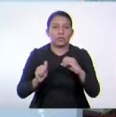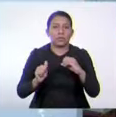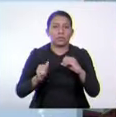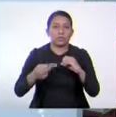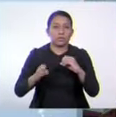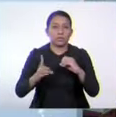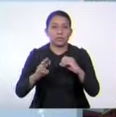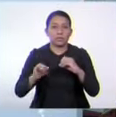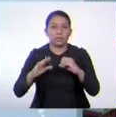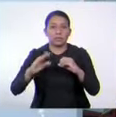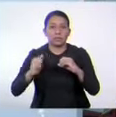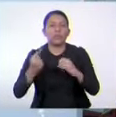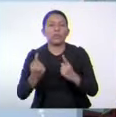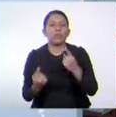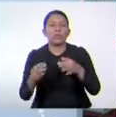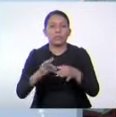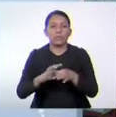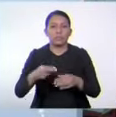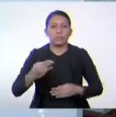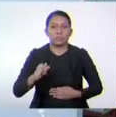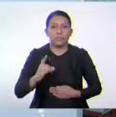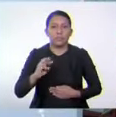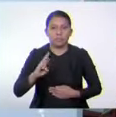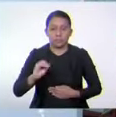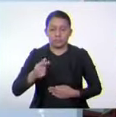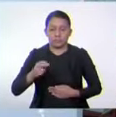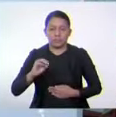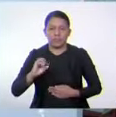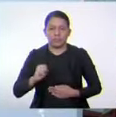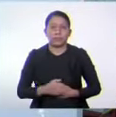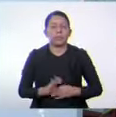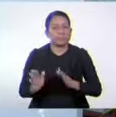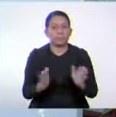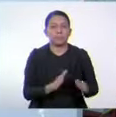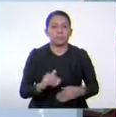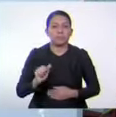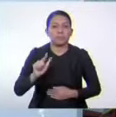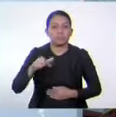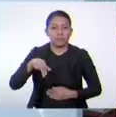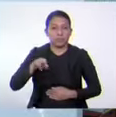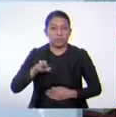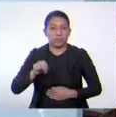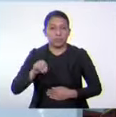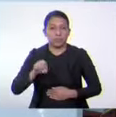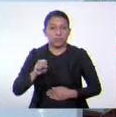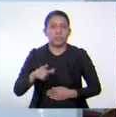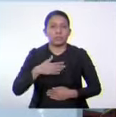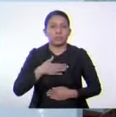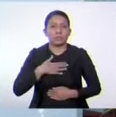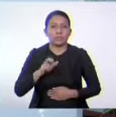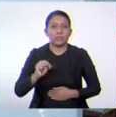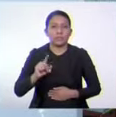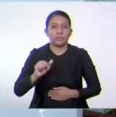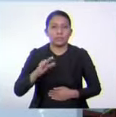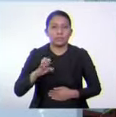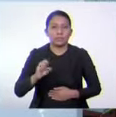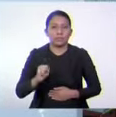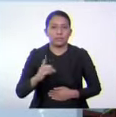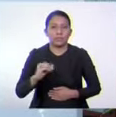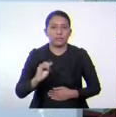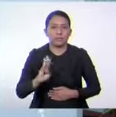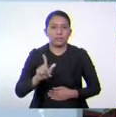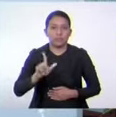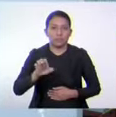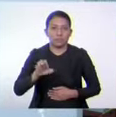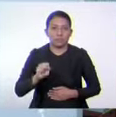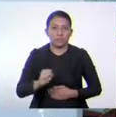bien. Ahora, con respecto a los alquenos, estos forman enlaces dobles, en el cual se